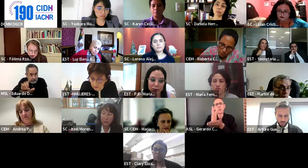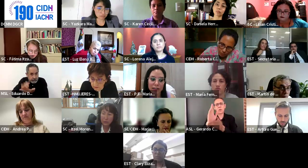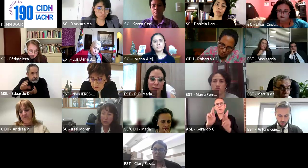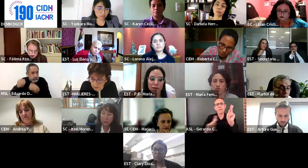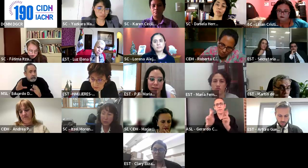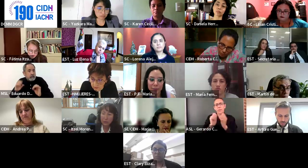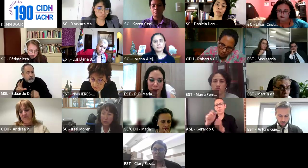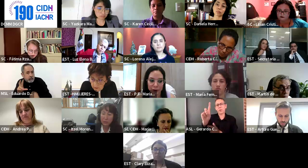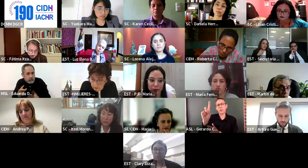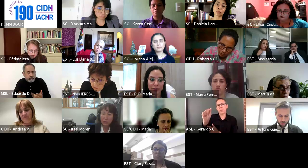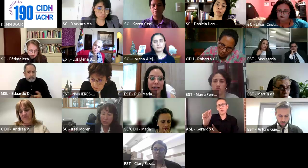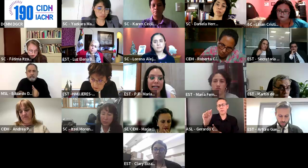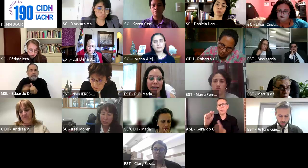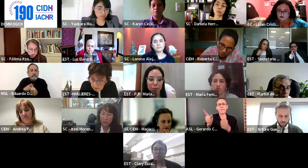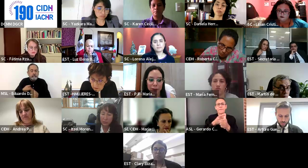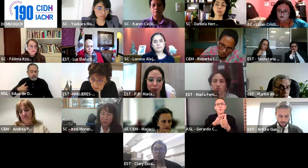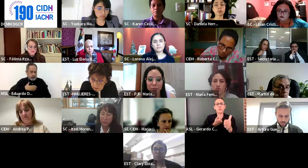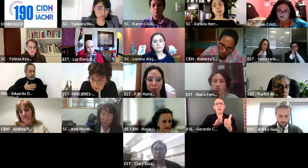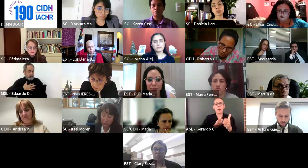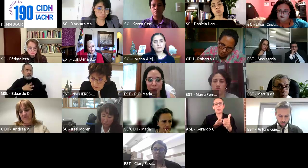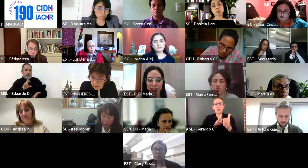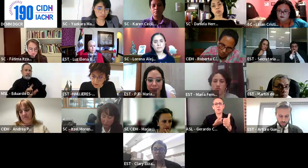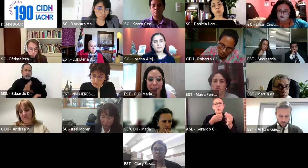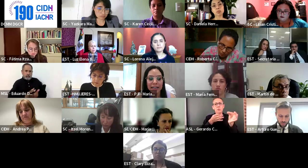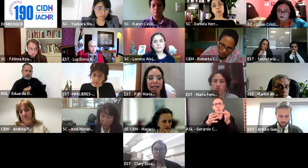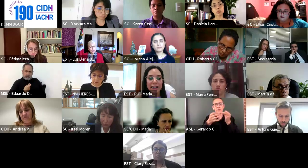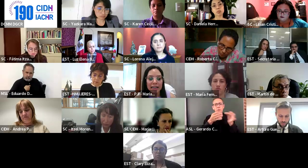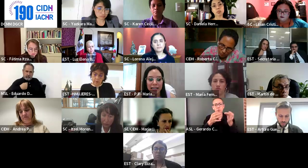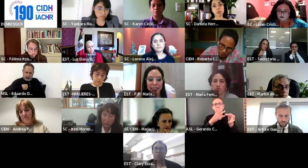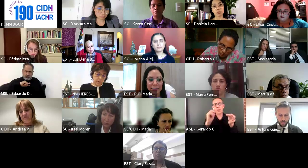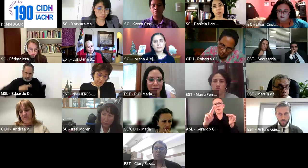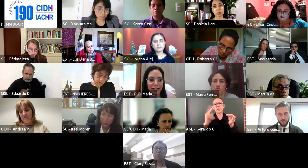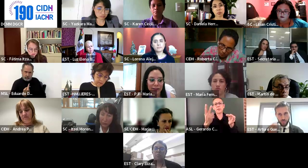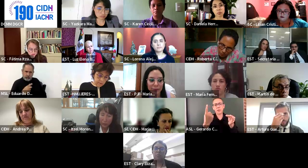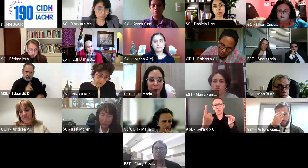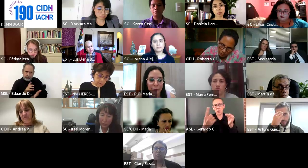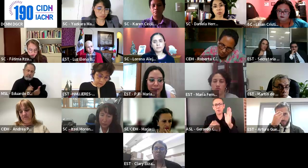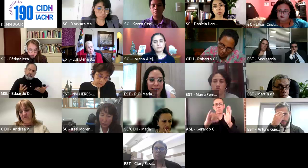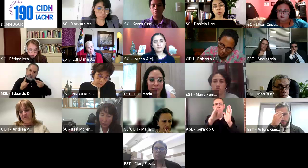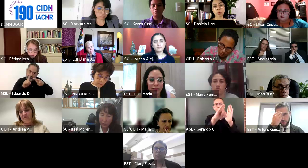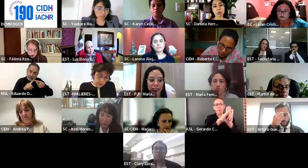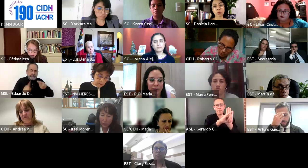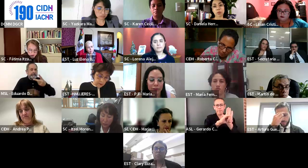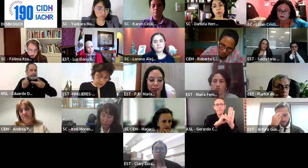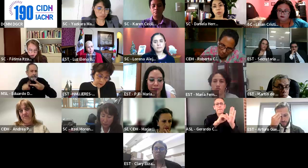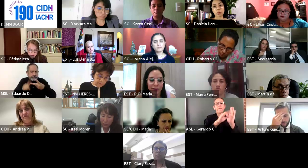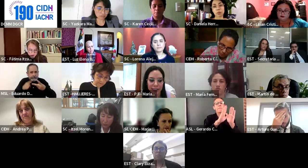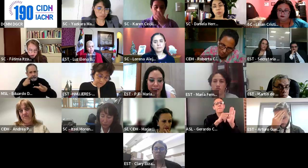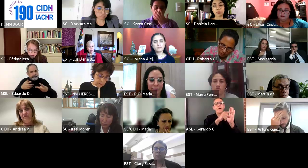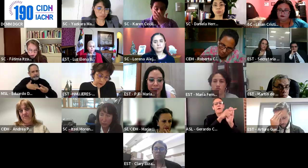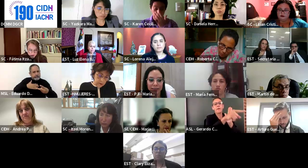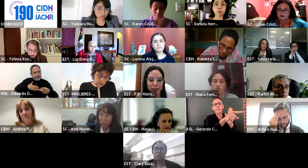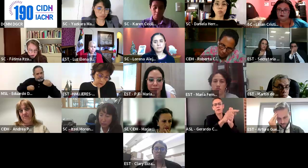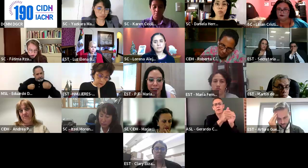un lado, la autoascripción. Y por otro, y muy importante, la identificación por parte de la autoridad